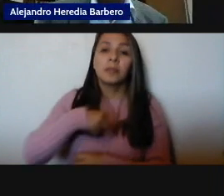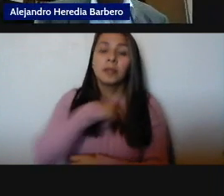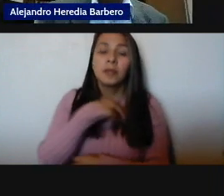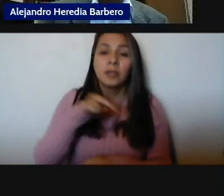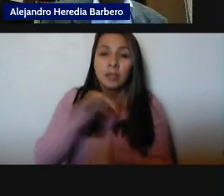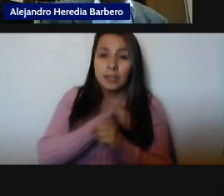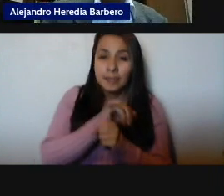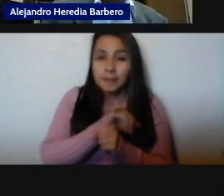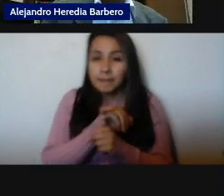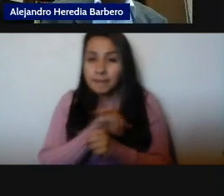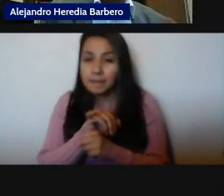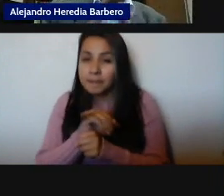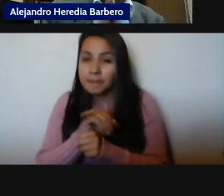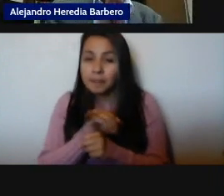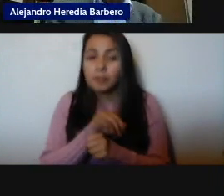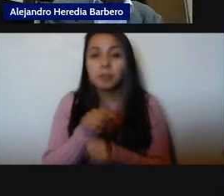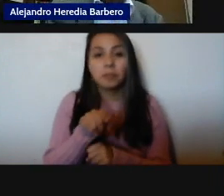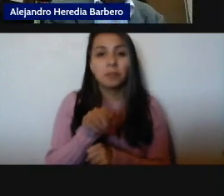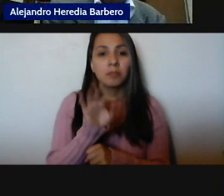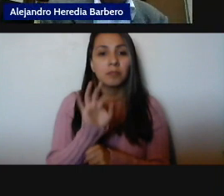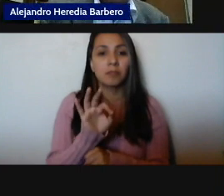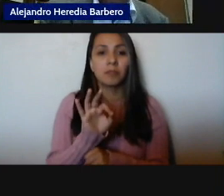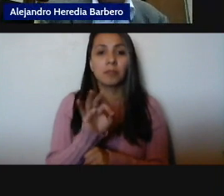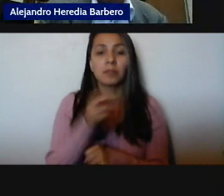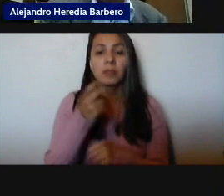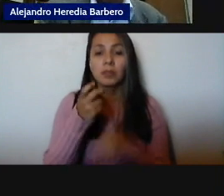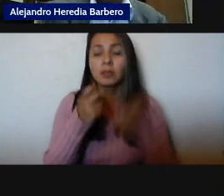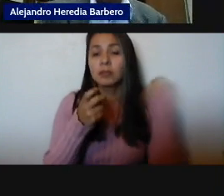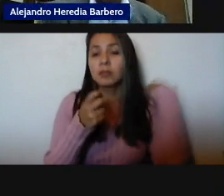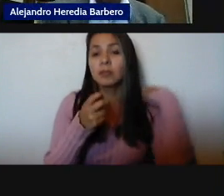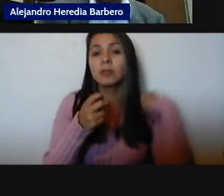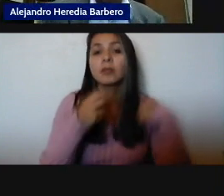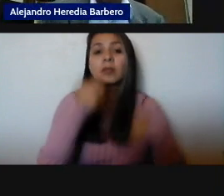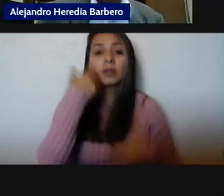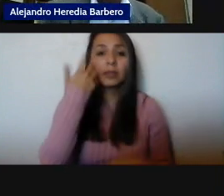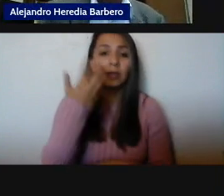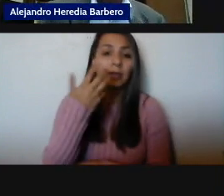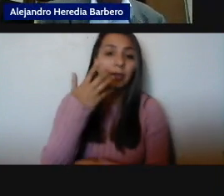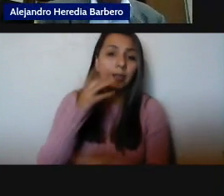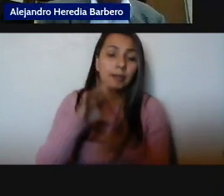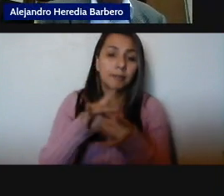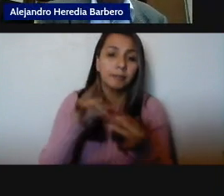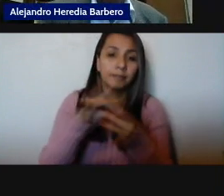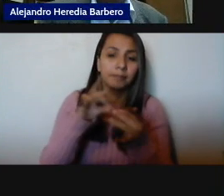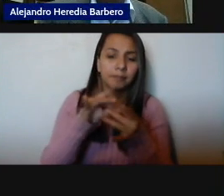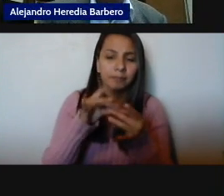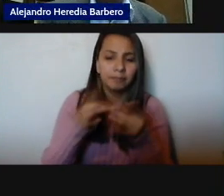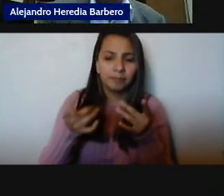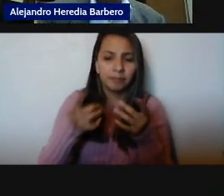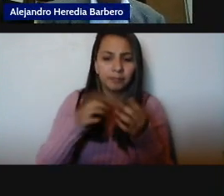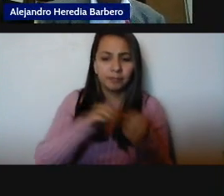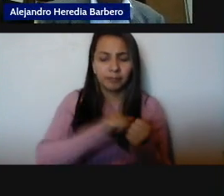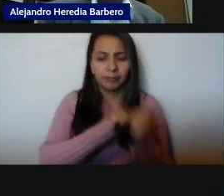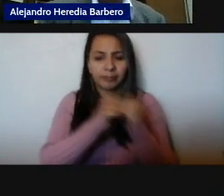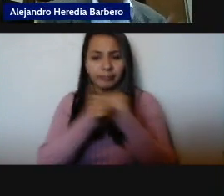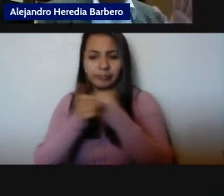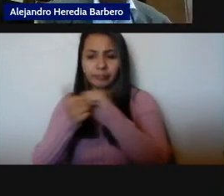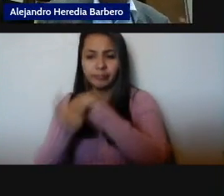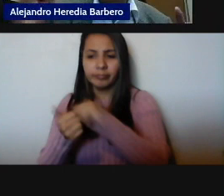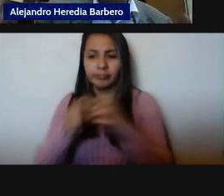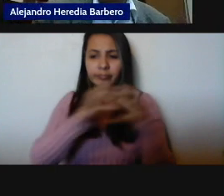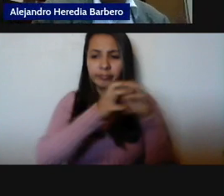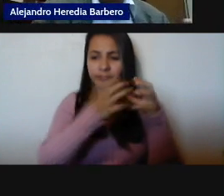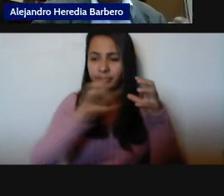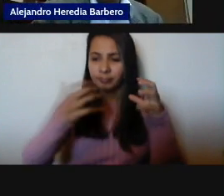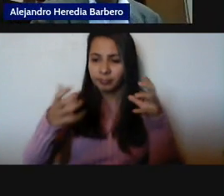experimentos que estamos haciendo, pues, tienen justamente ese cauce. Queremos explicarnos cómo la evolución molecular pudo tomar